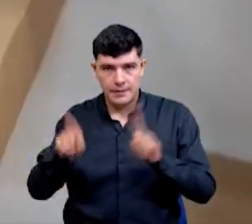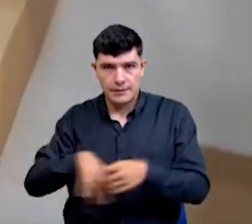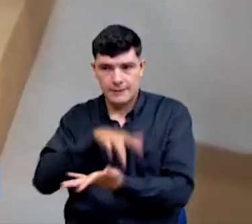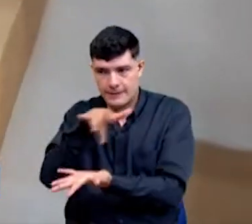presencia